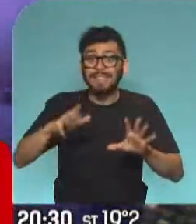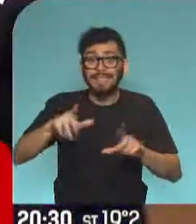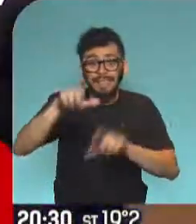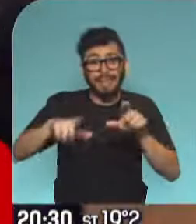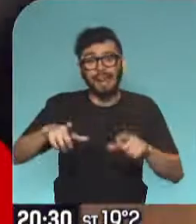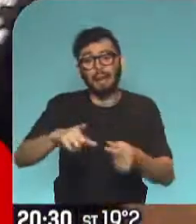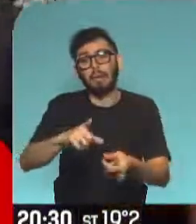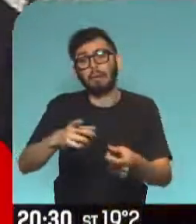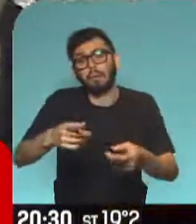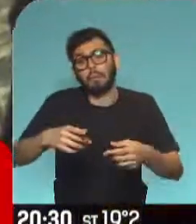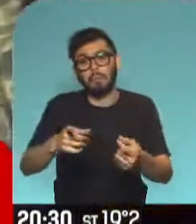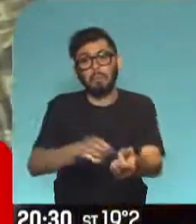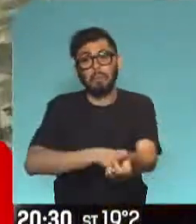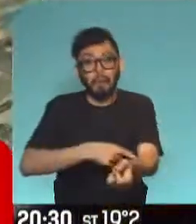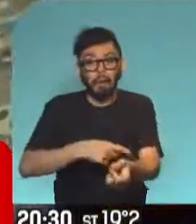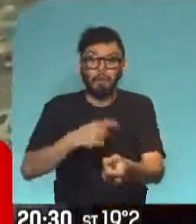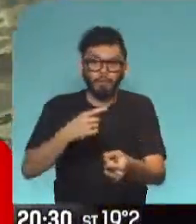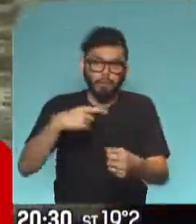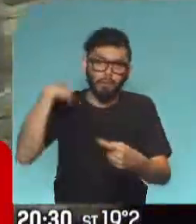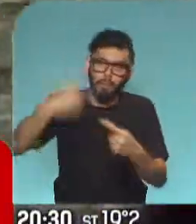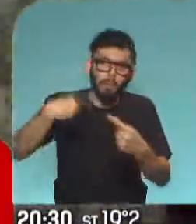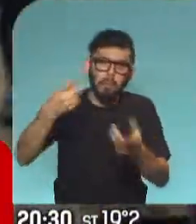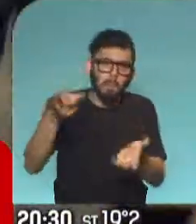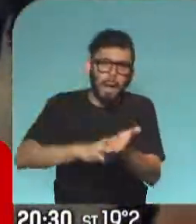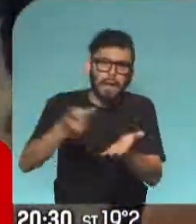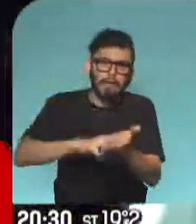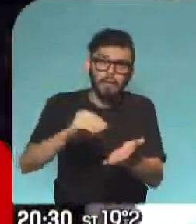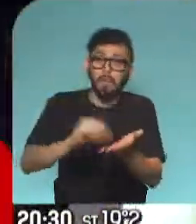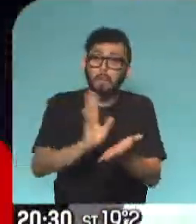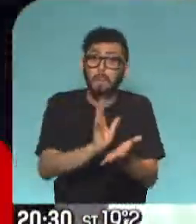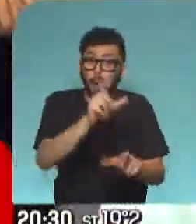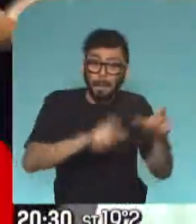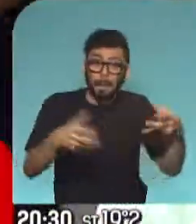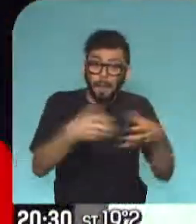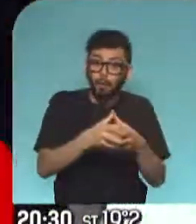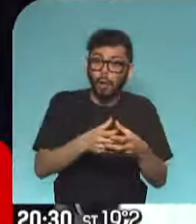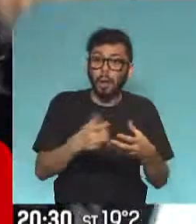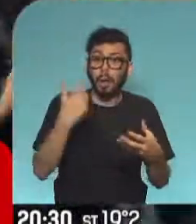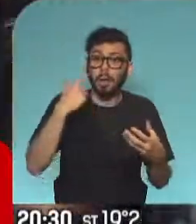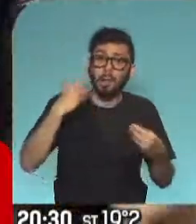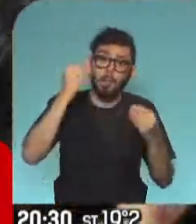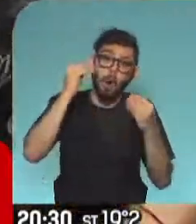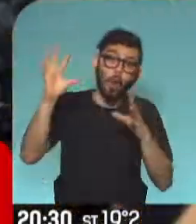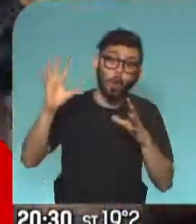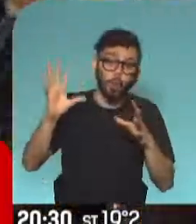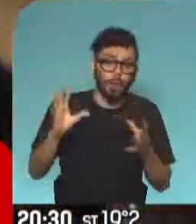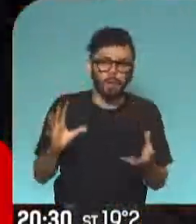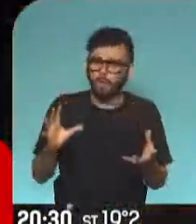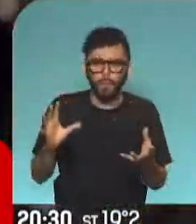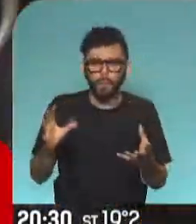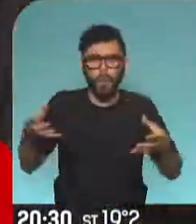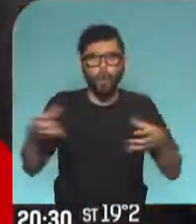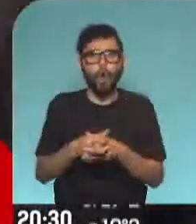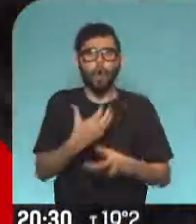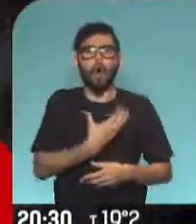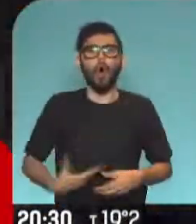si aceptamos que quienes están en la oposición tienen derecho a mirarlas bueno para quienes están en la sesión y